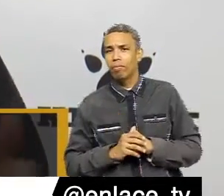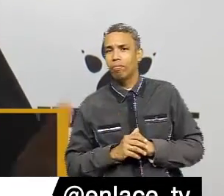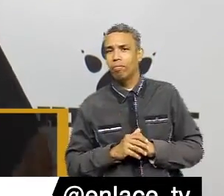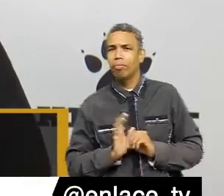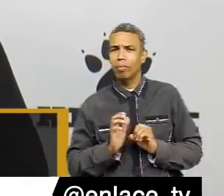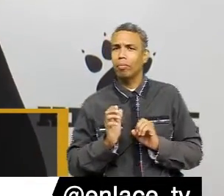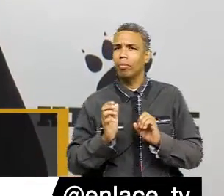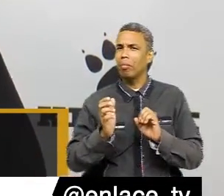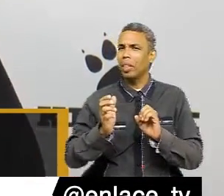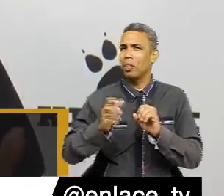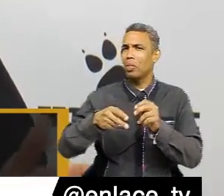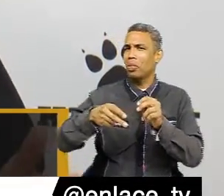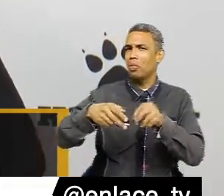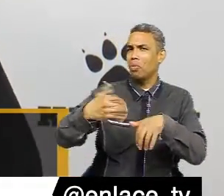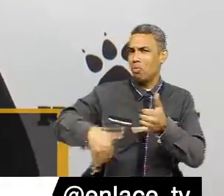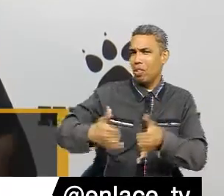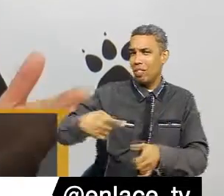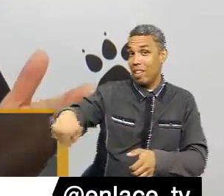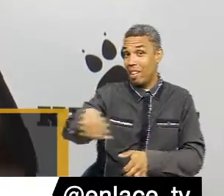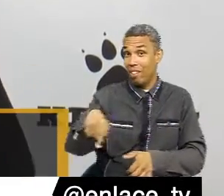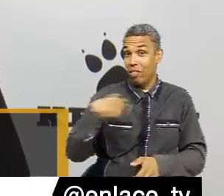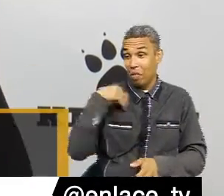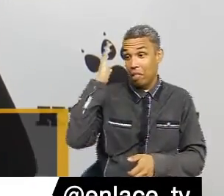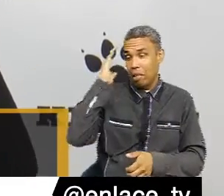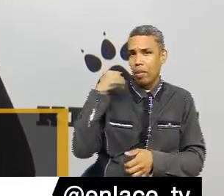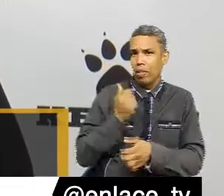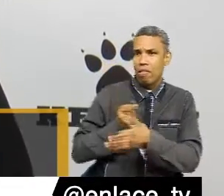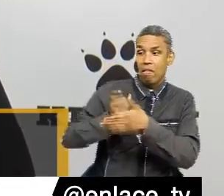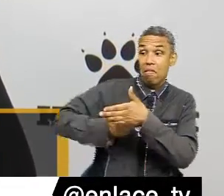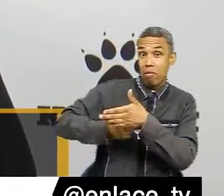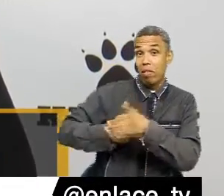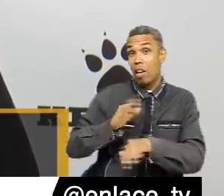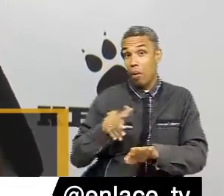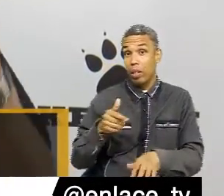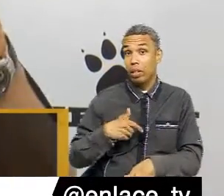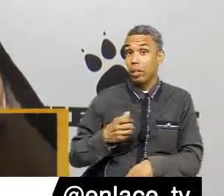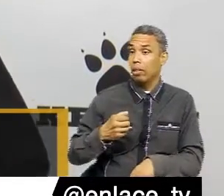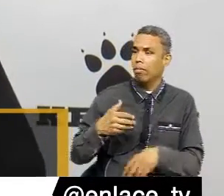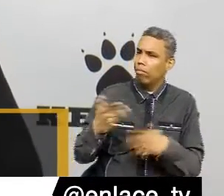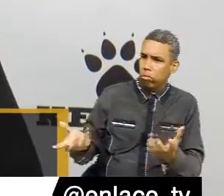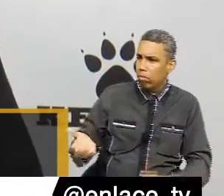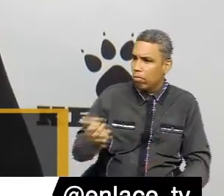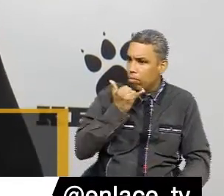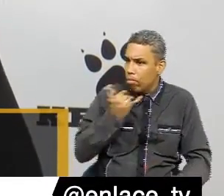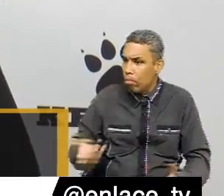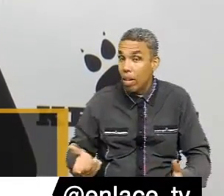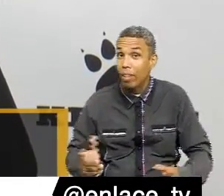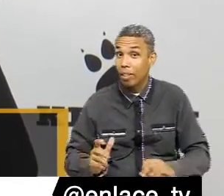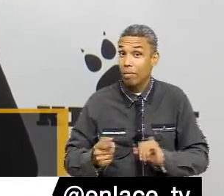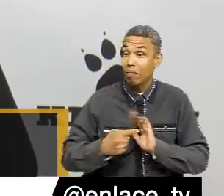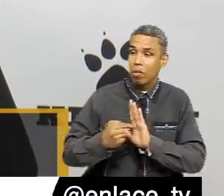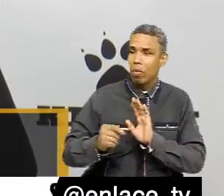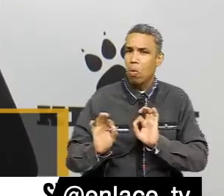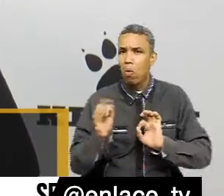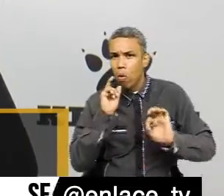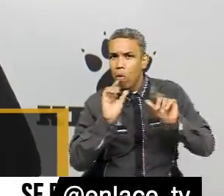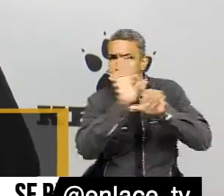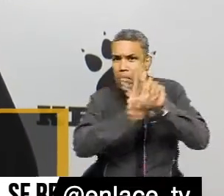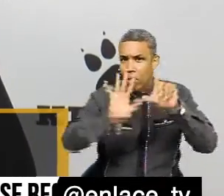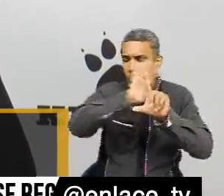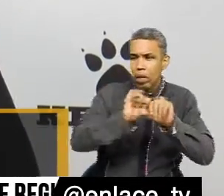tenemos que corregirles fuerte o no, pero tenemos que corregirles, tenemos que mostrarles en el video. Y ellos